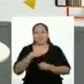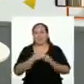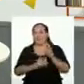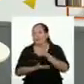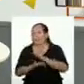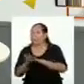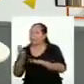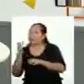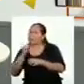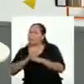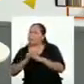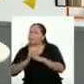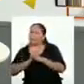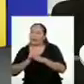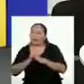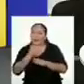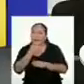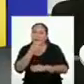ensayar.